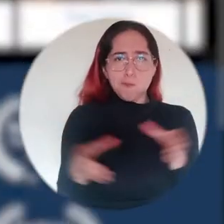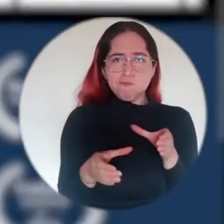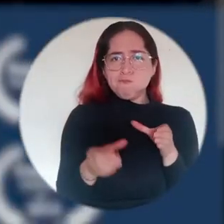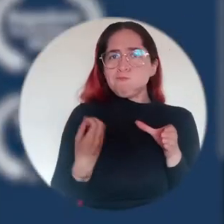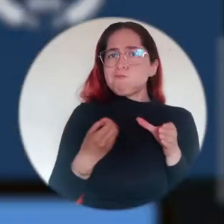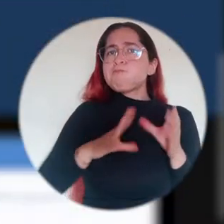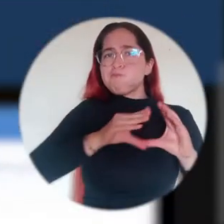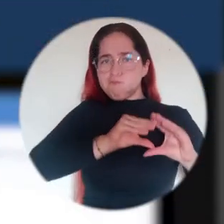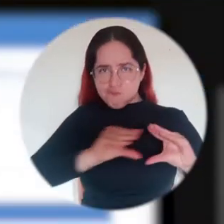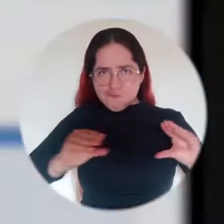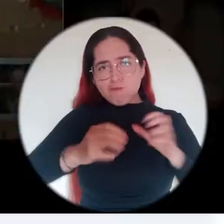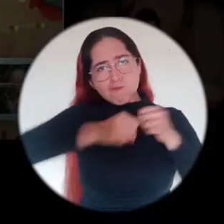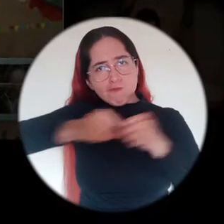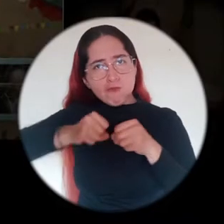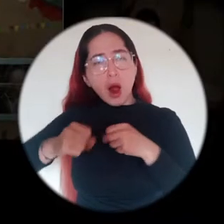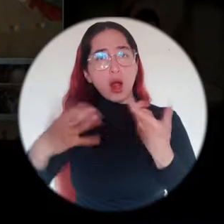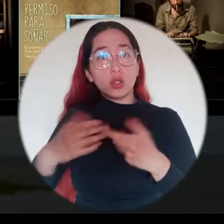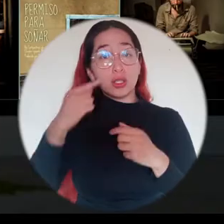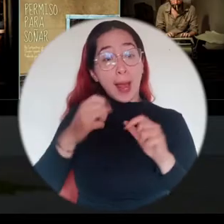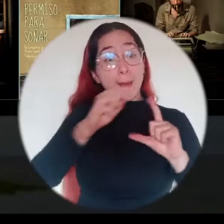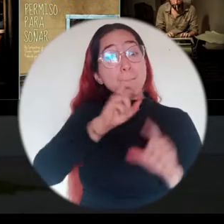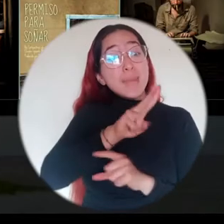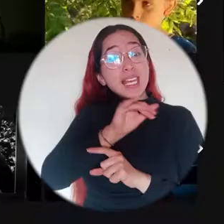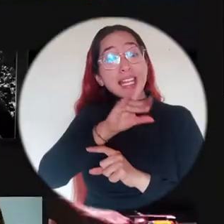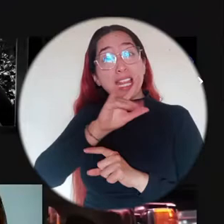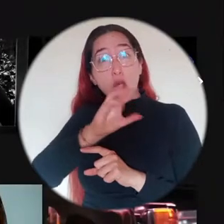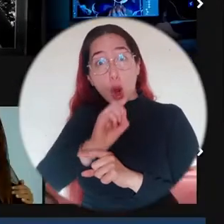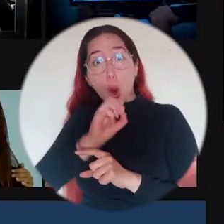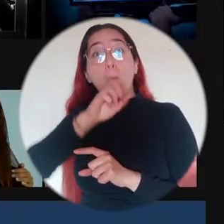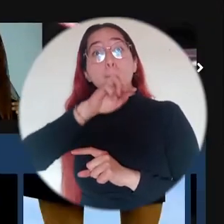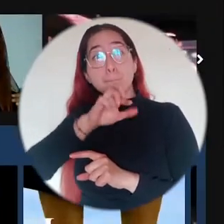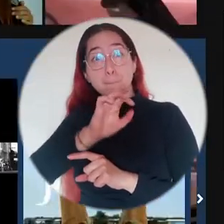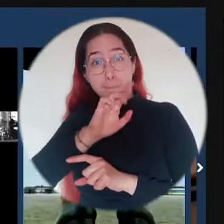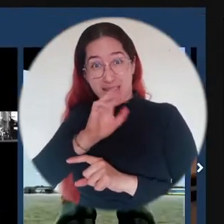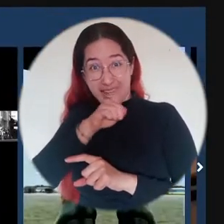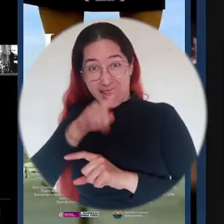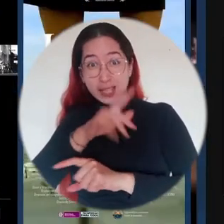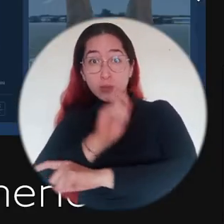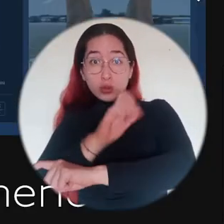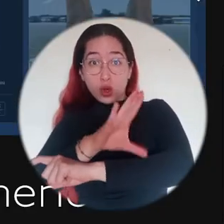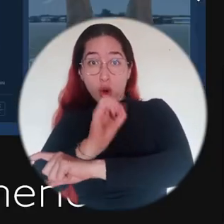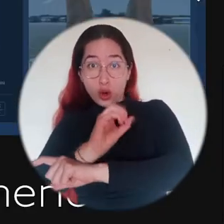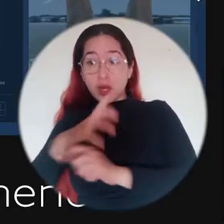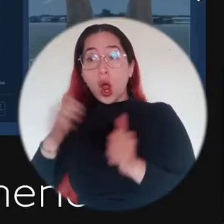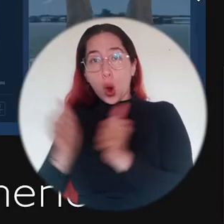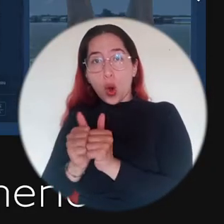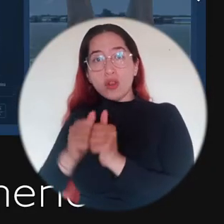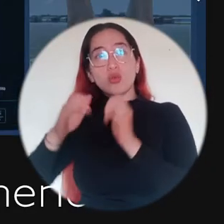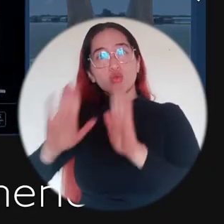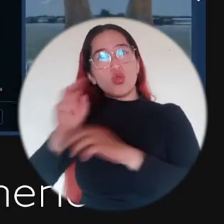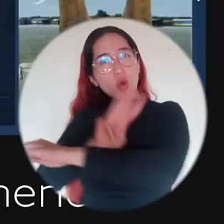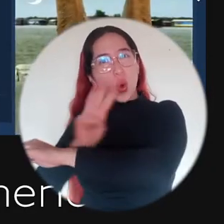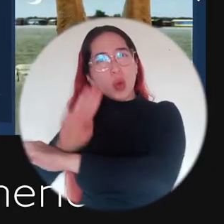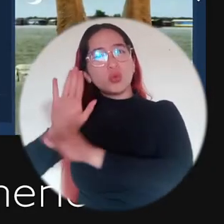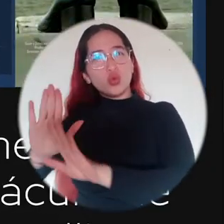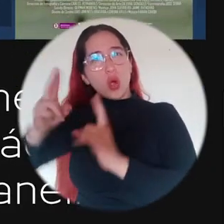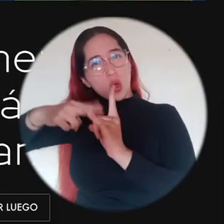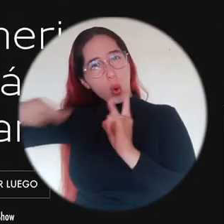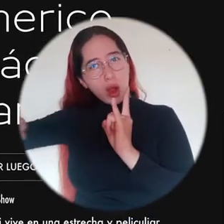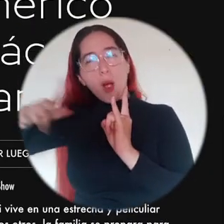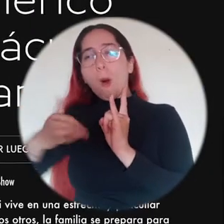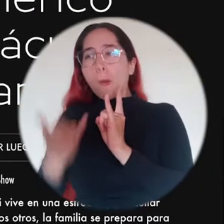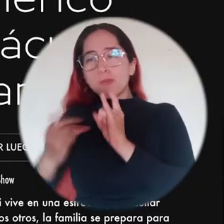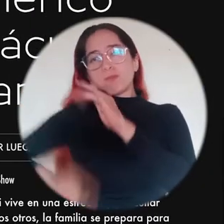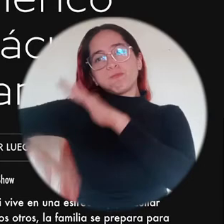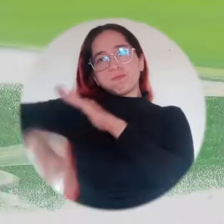en videoferas.com, que es el otro medio, junto con el canal universitario Zoom, donde va a salir toda la información que vamos